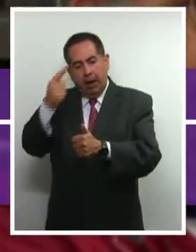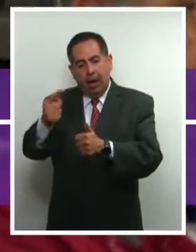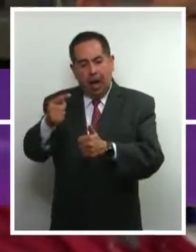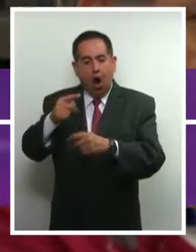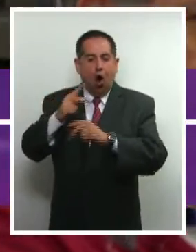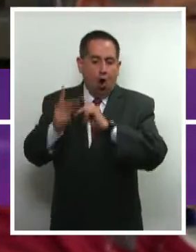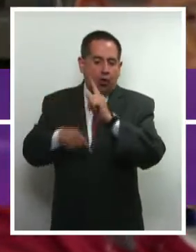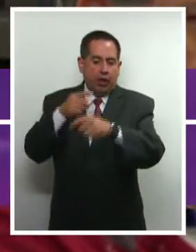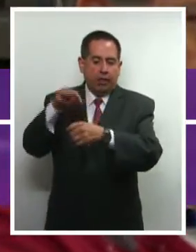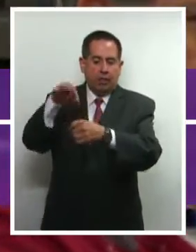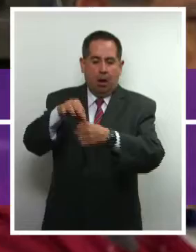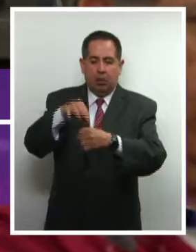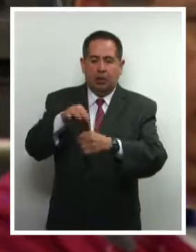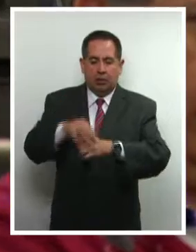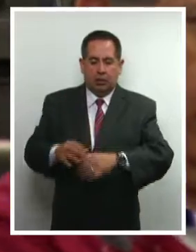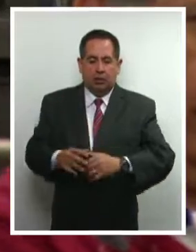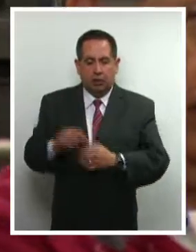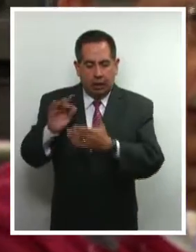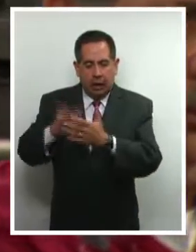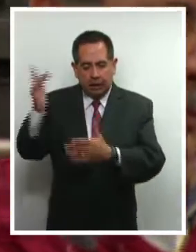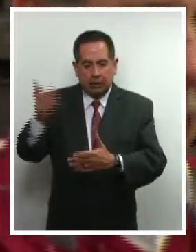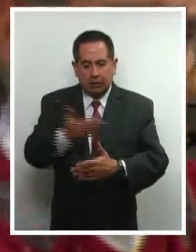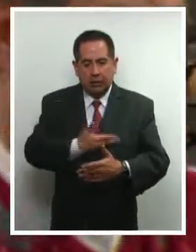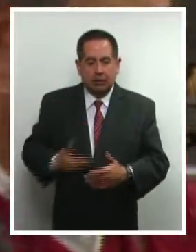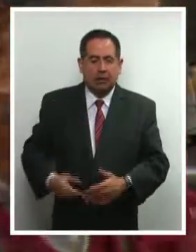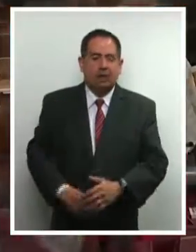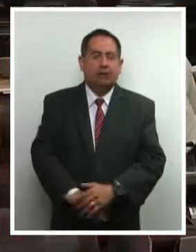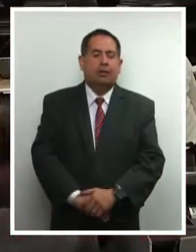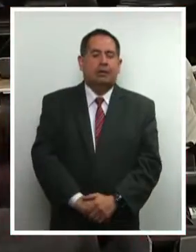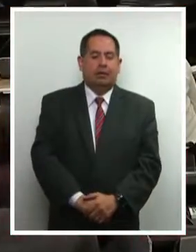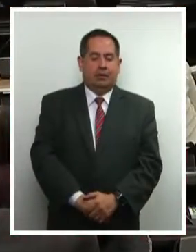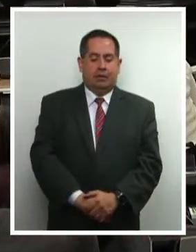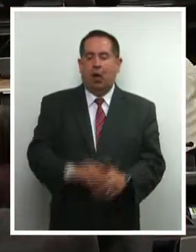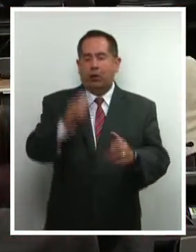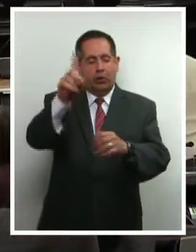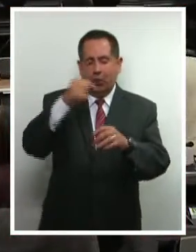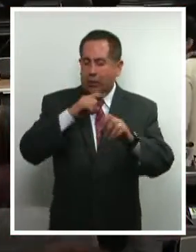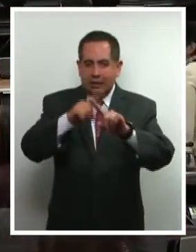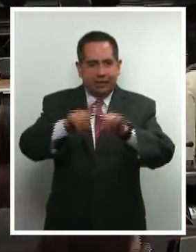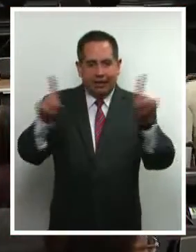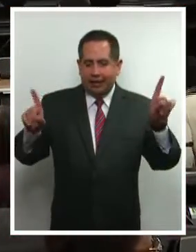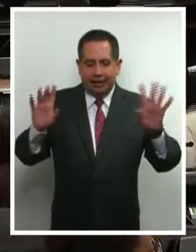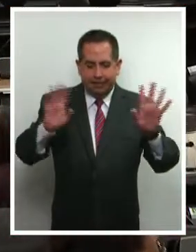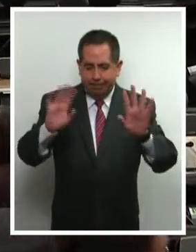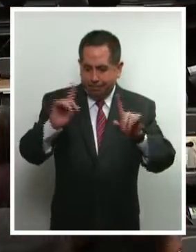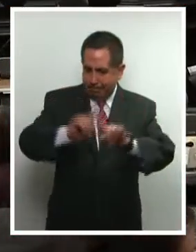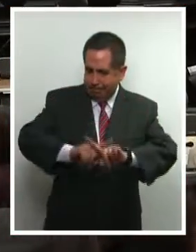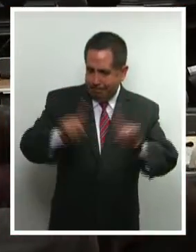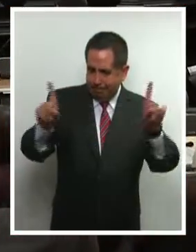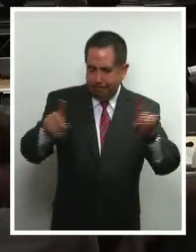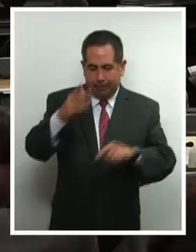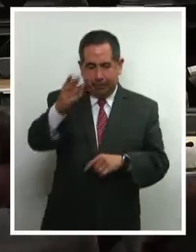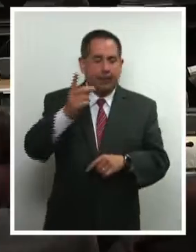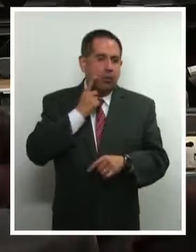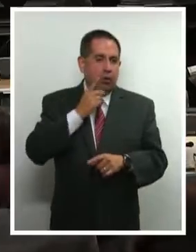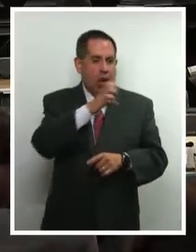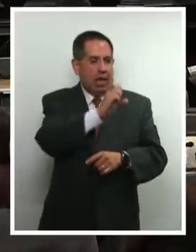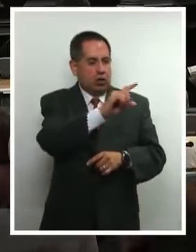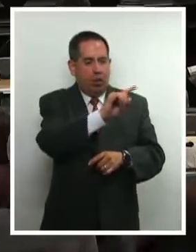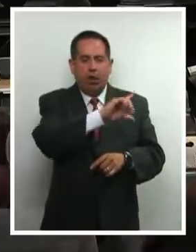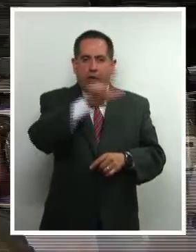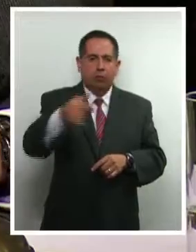otra vez a votación. A ver, gracias, presidente. no eso es diferente. A ver, el diputado Escobedo y después un